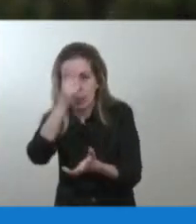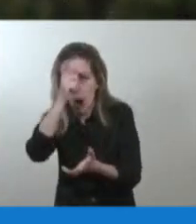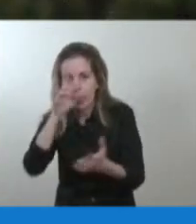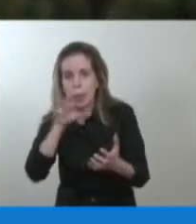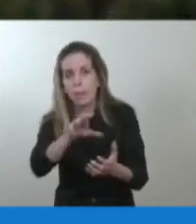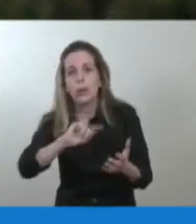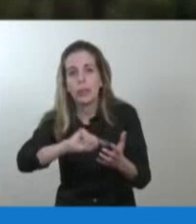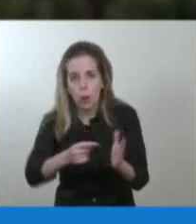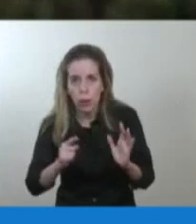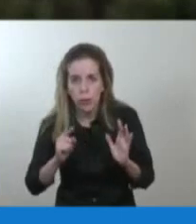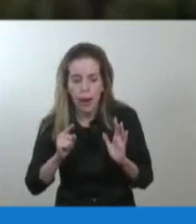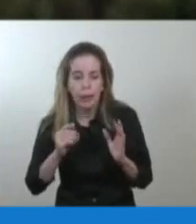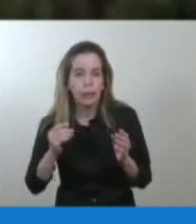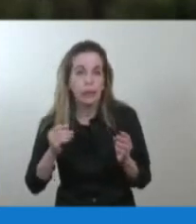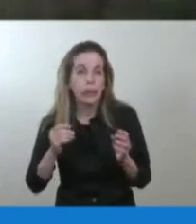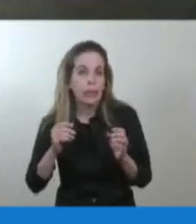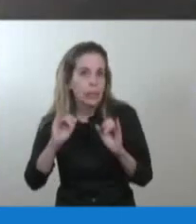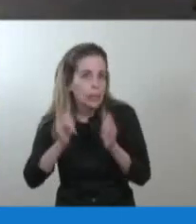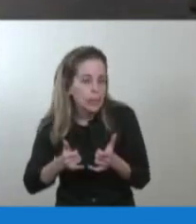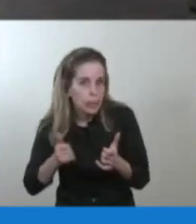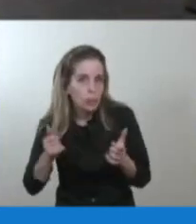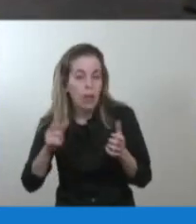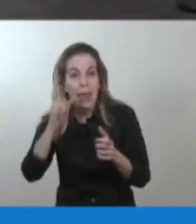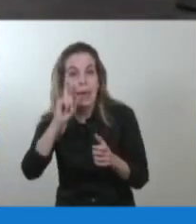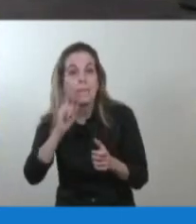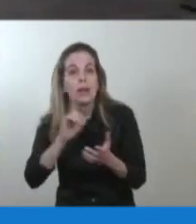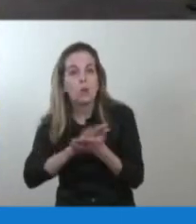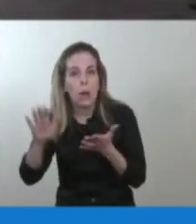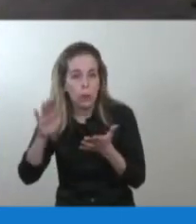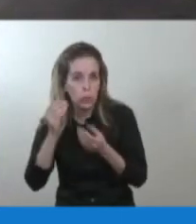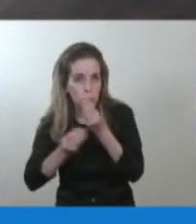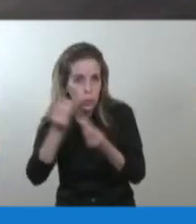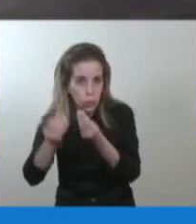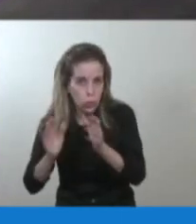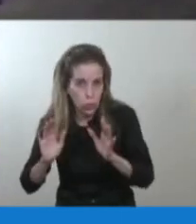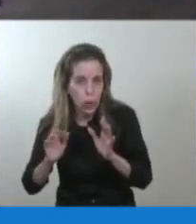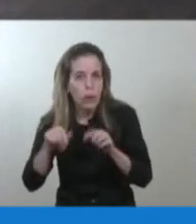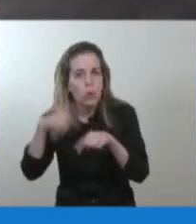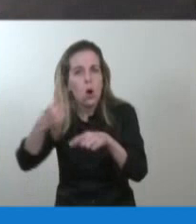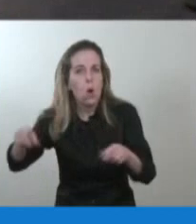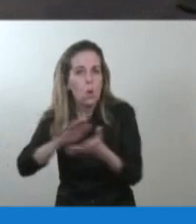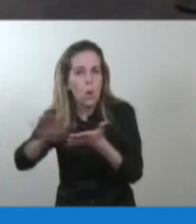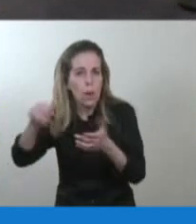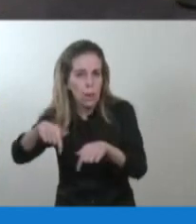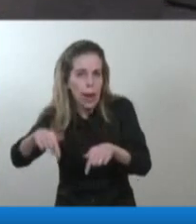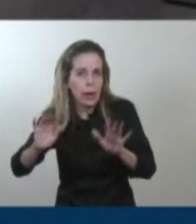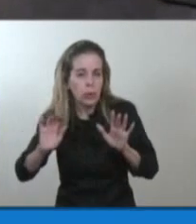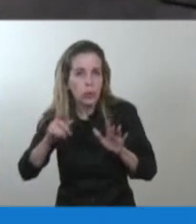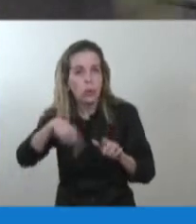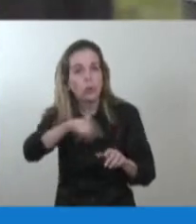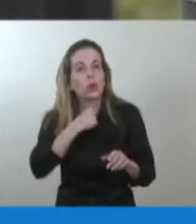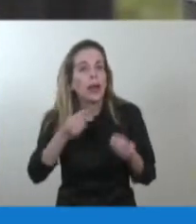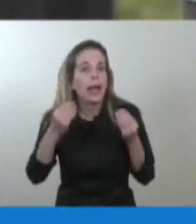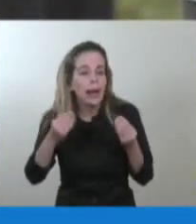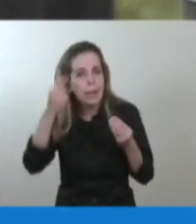provincia de una manera sistemática pero también novedosa porque pretendemos